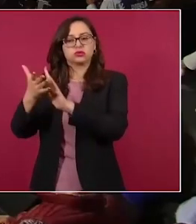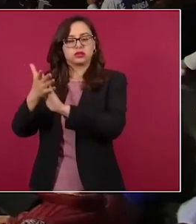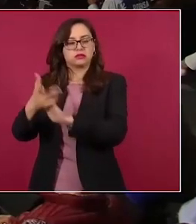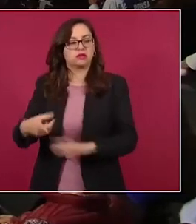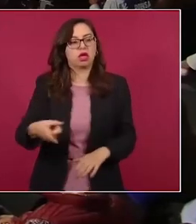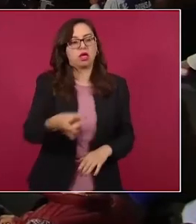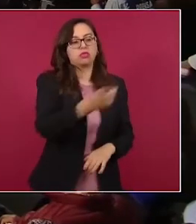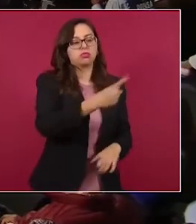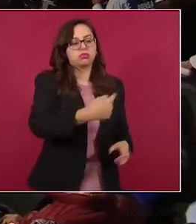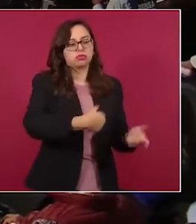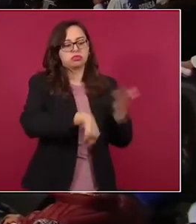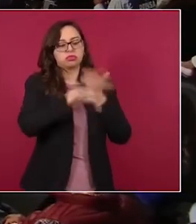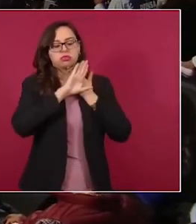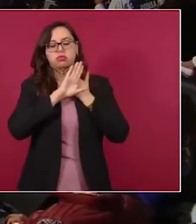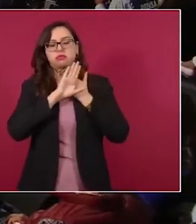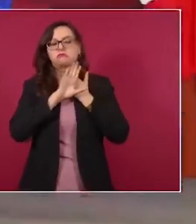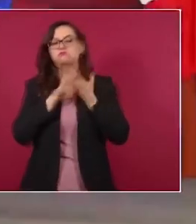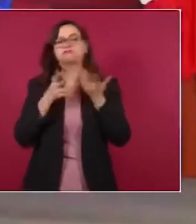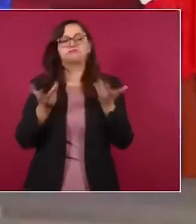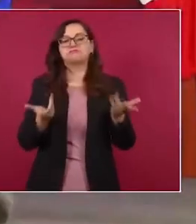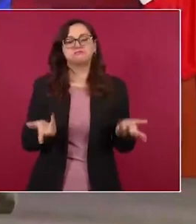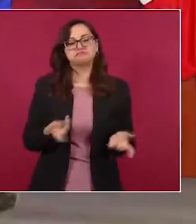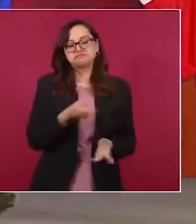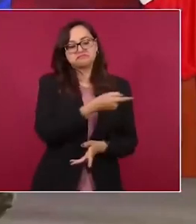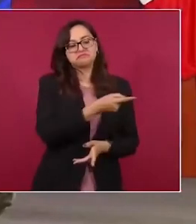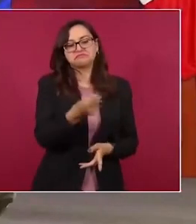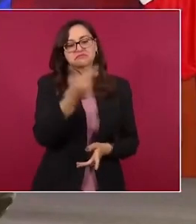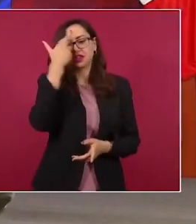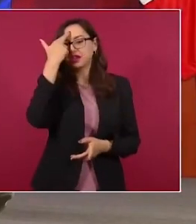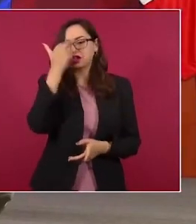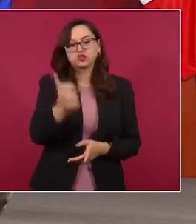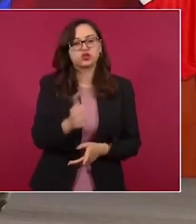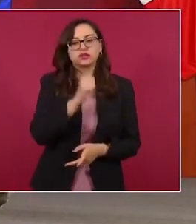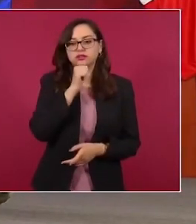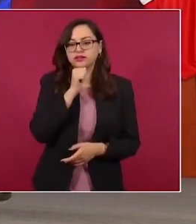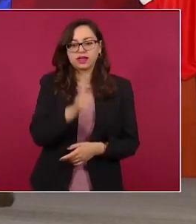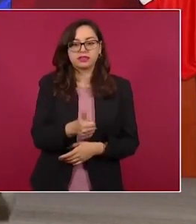Porque aquí están los intereses de grupos.